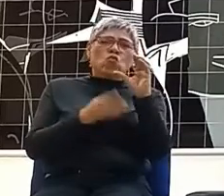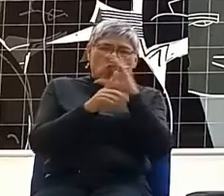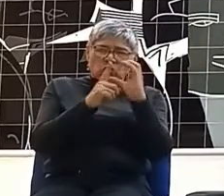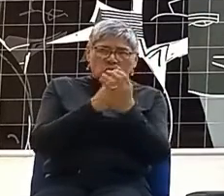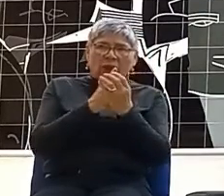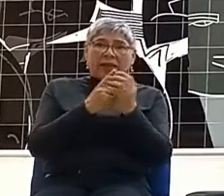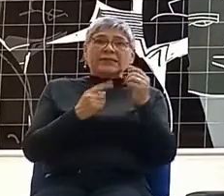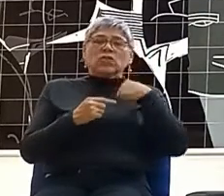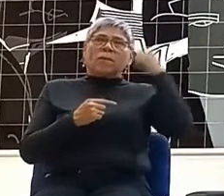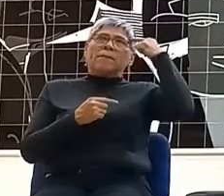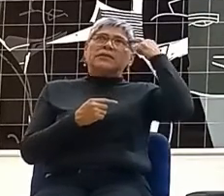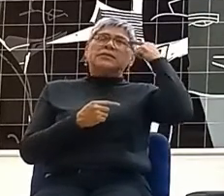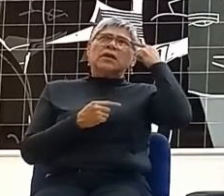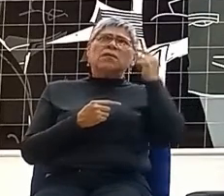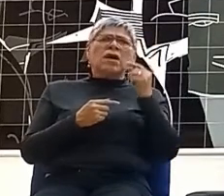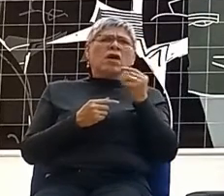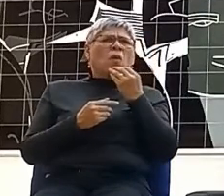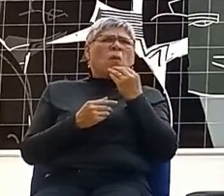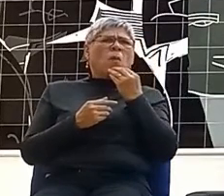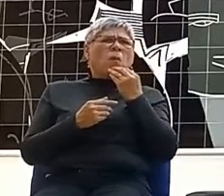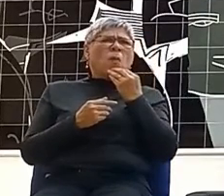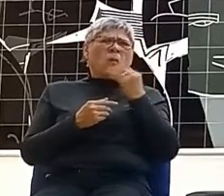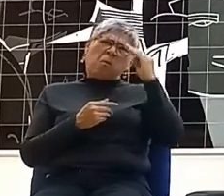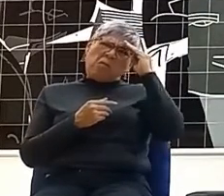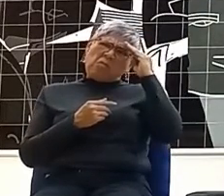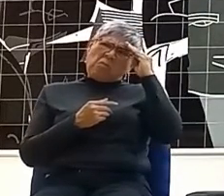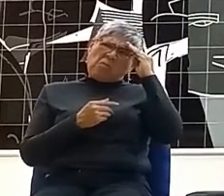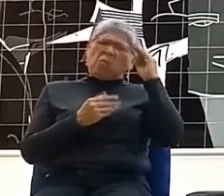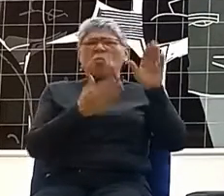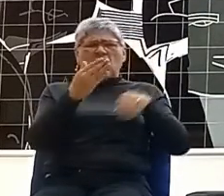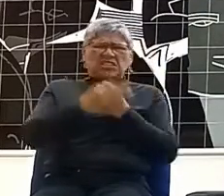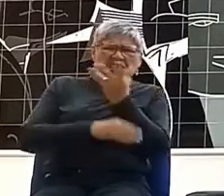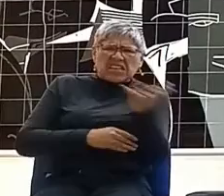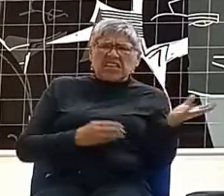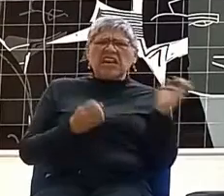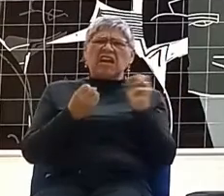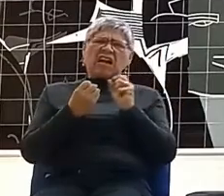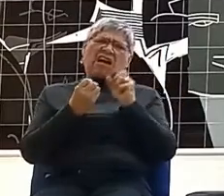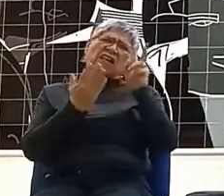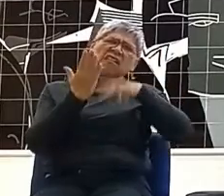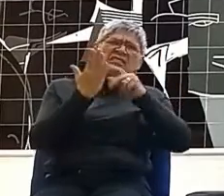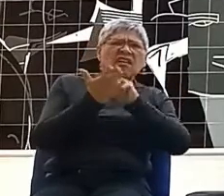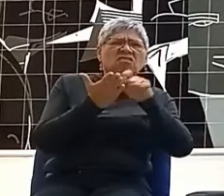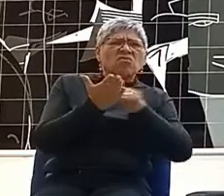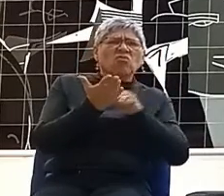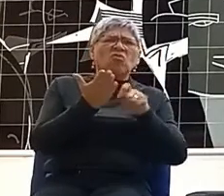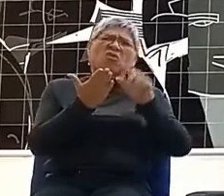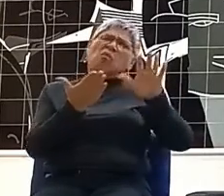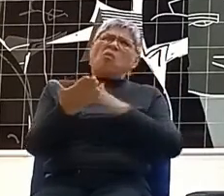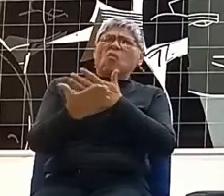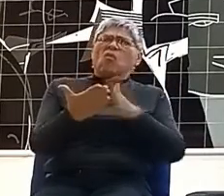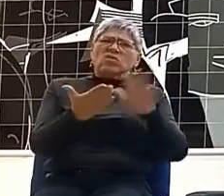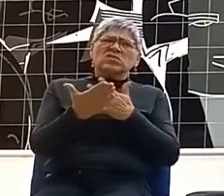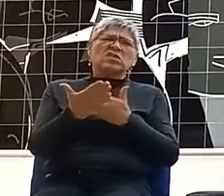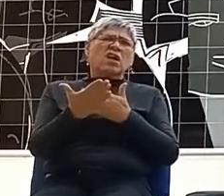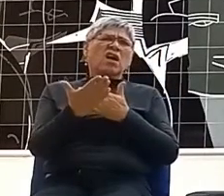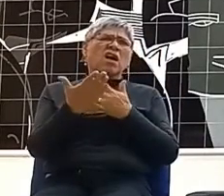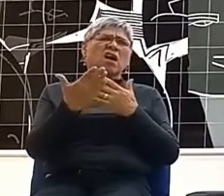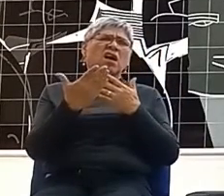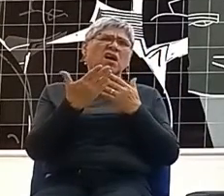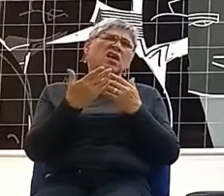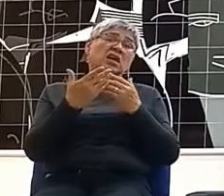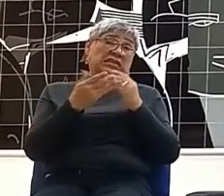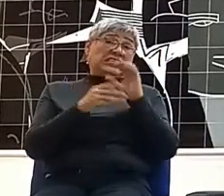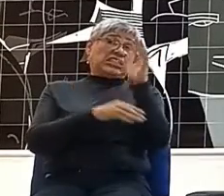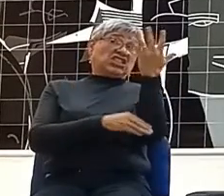los formatos de la poesía, de la literatura, de la llamada música y el cine culto. Y en